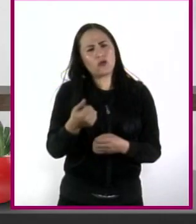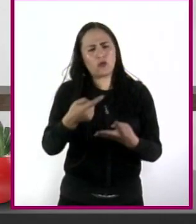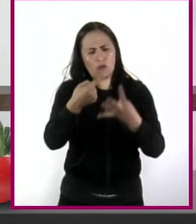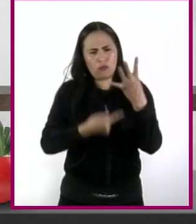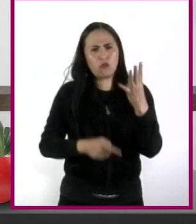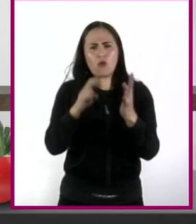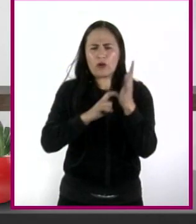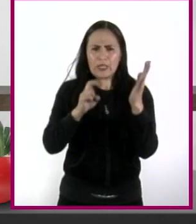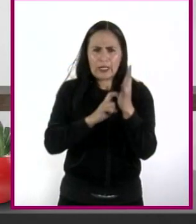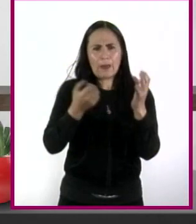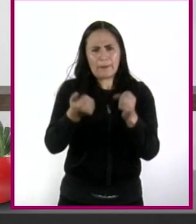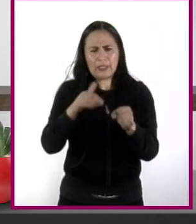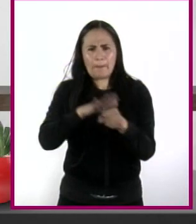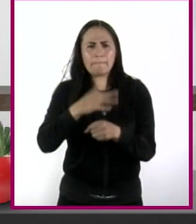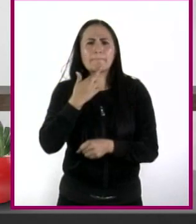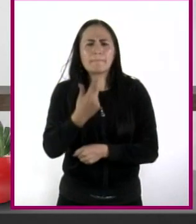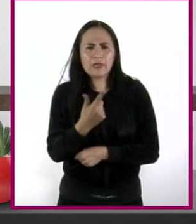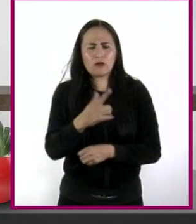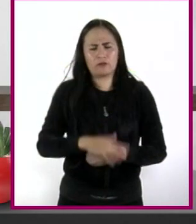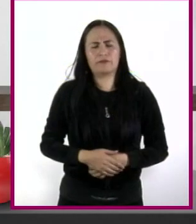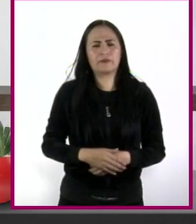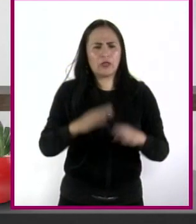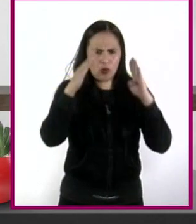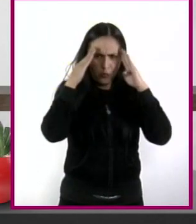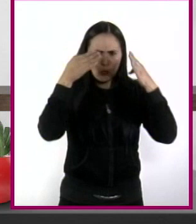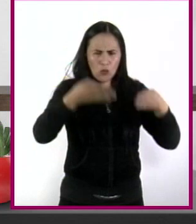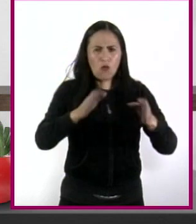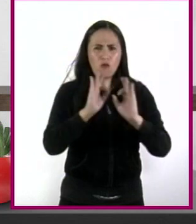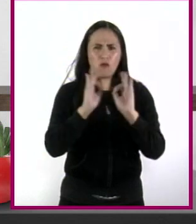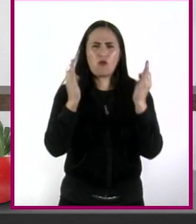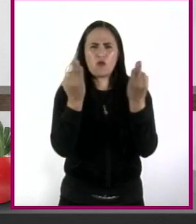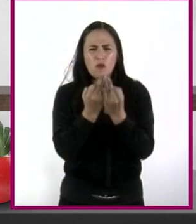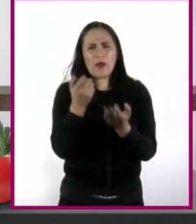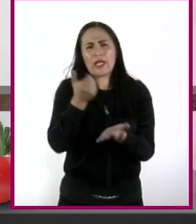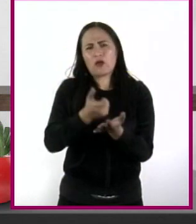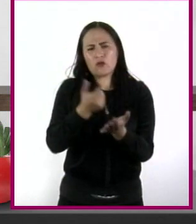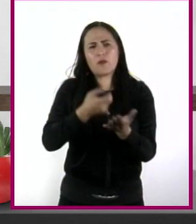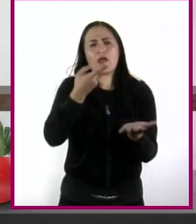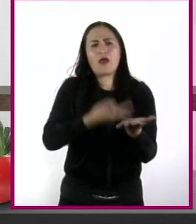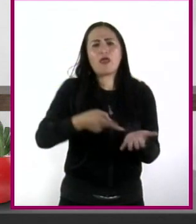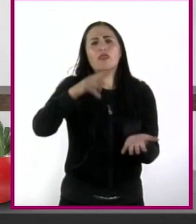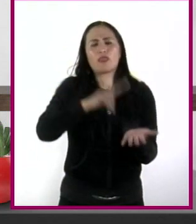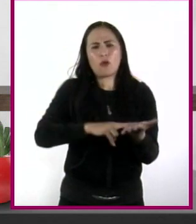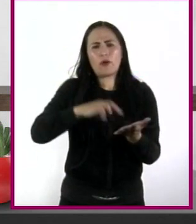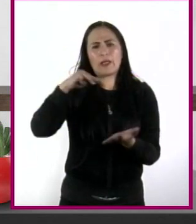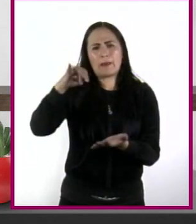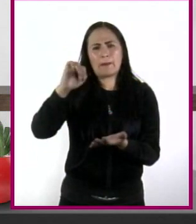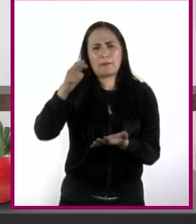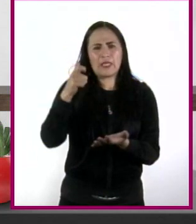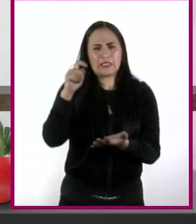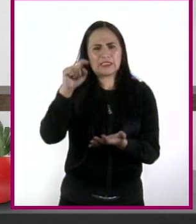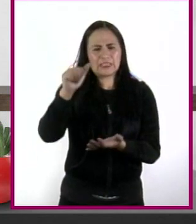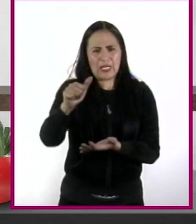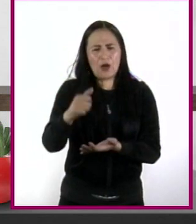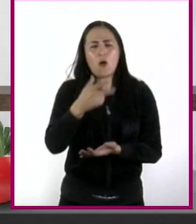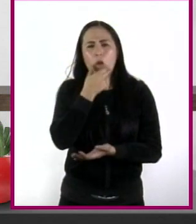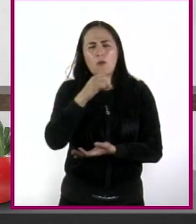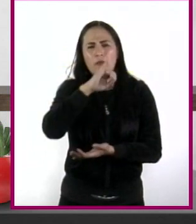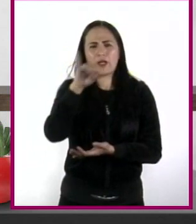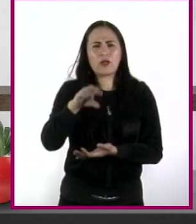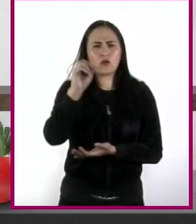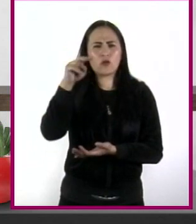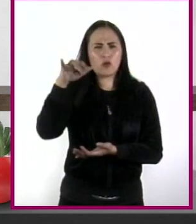Estas características derivarían posteriormente en el modelo keynesiano de economía mixta, nombrado así por John Maynard Keynes, quien